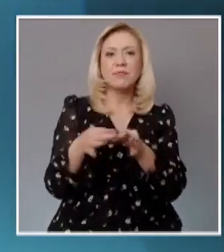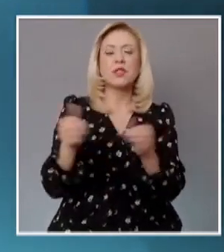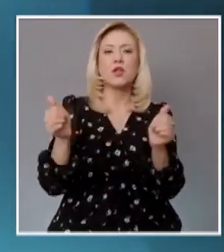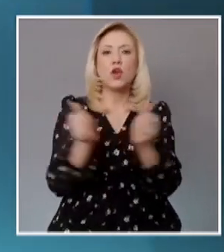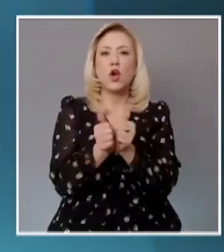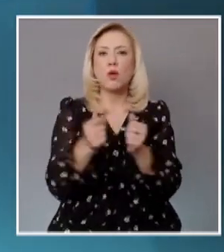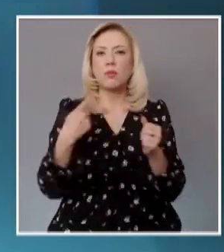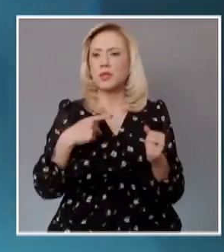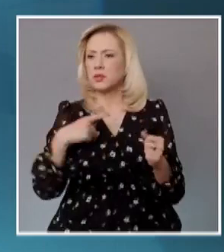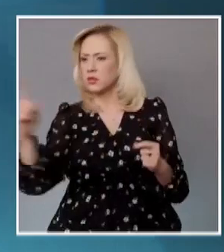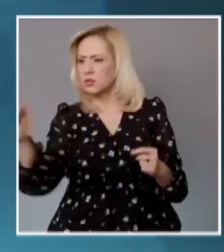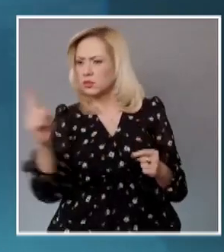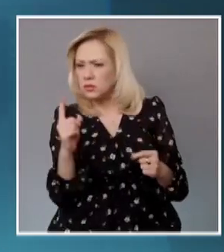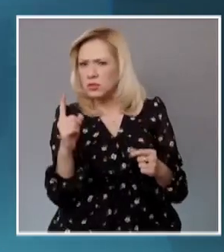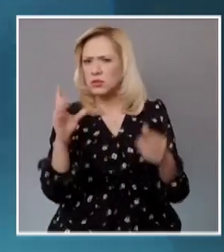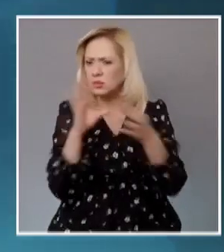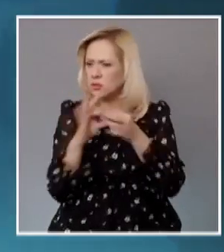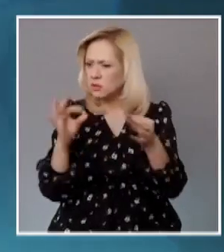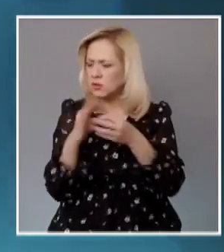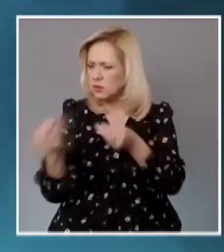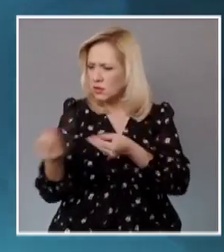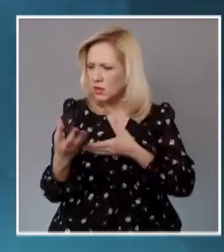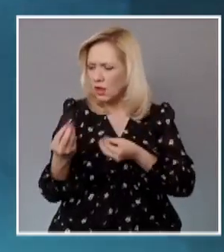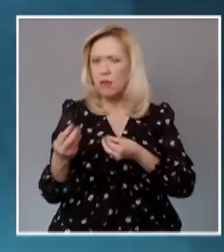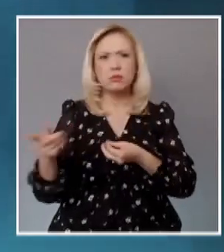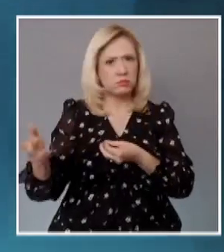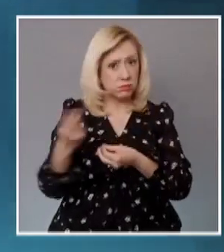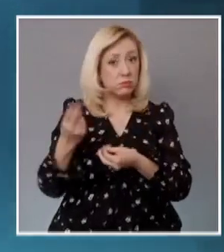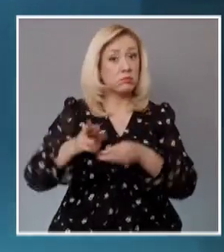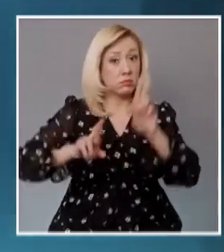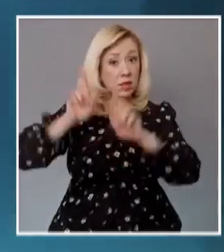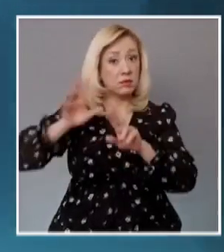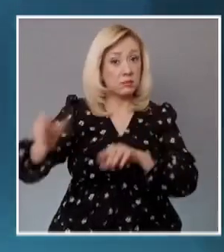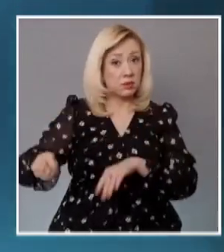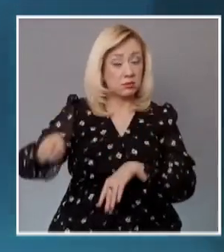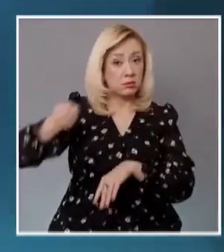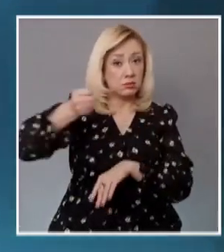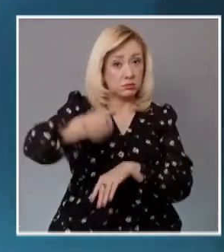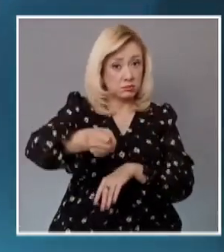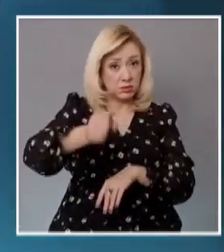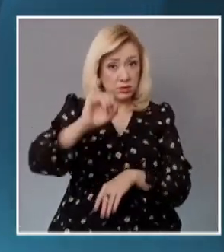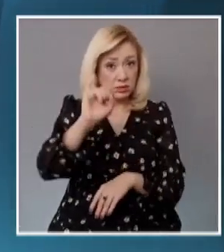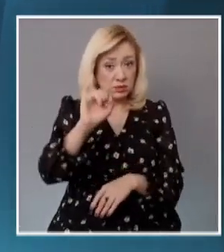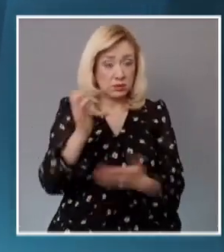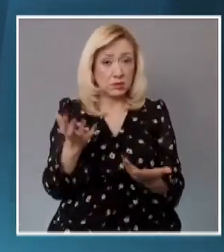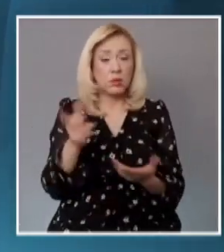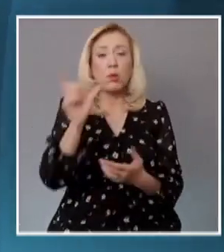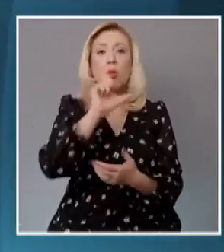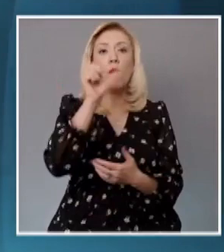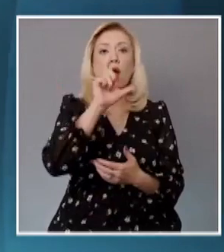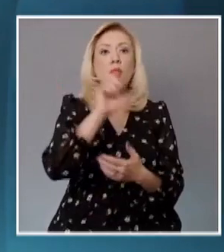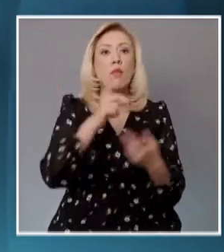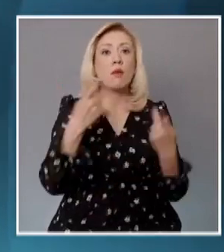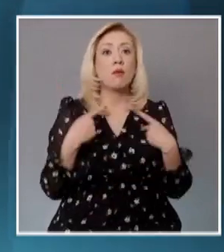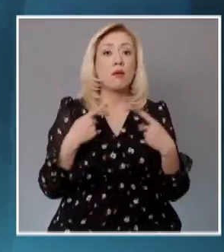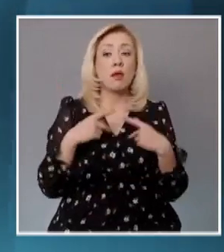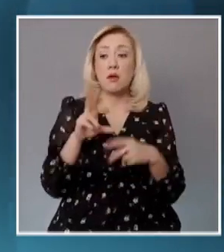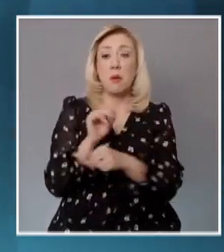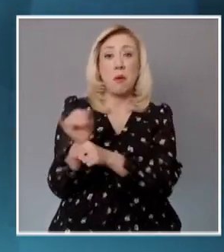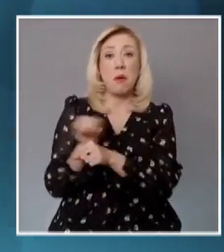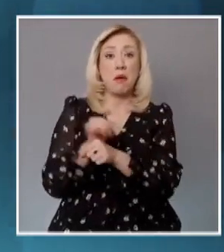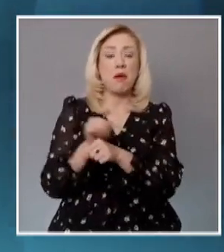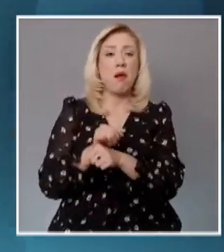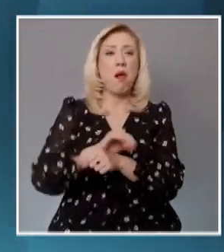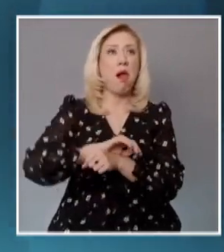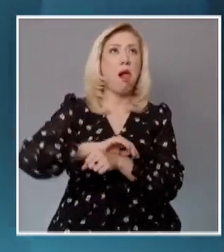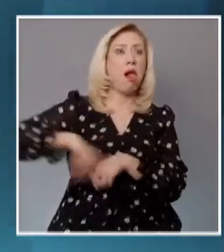que garantiza su participación. Las autoridades violan este derecho cuando omiten investigar las violaciones a derechos humanos,